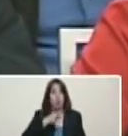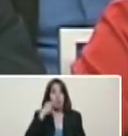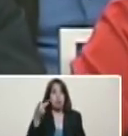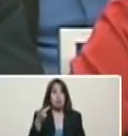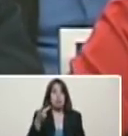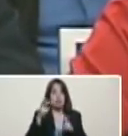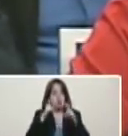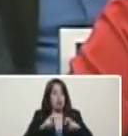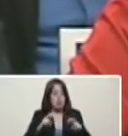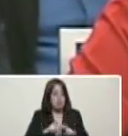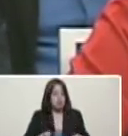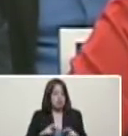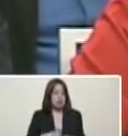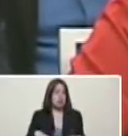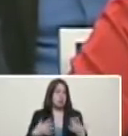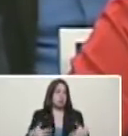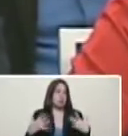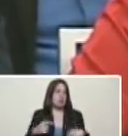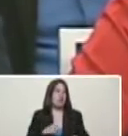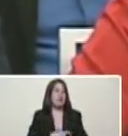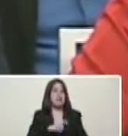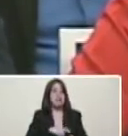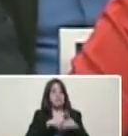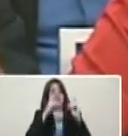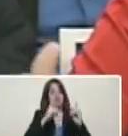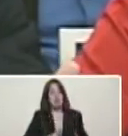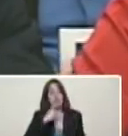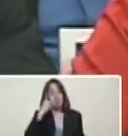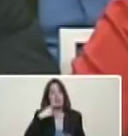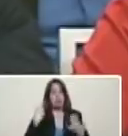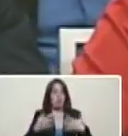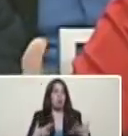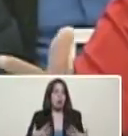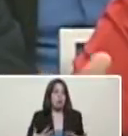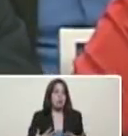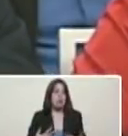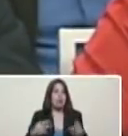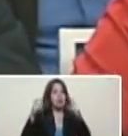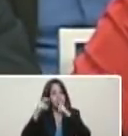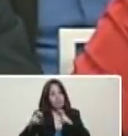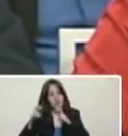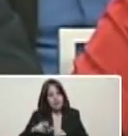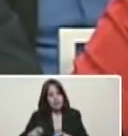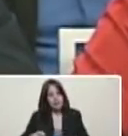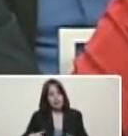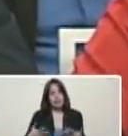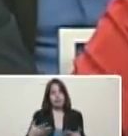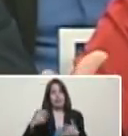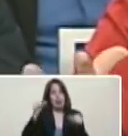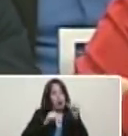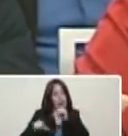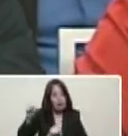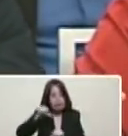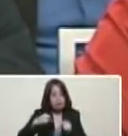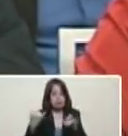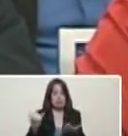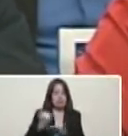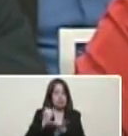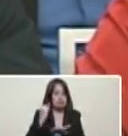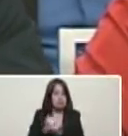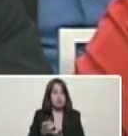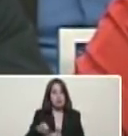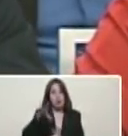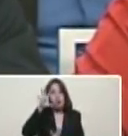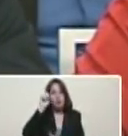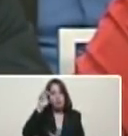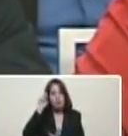coinciden. Muchas veces el tiempo de la decisión política necesita respuestas urgentes y la investigación necesita experimentos. Ellos comprenden, porque aparte